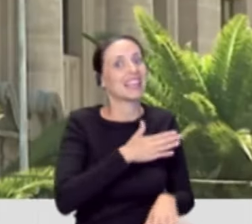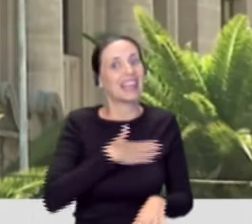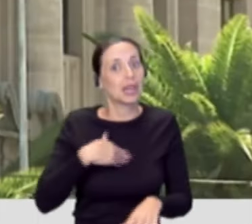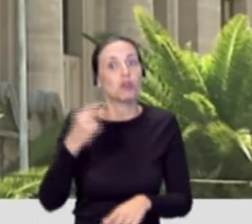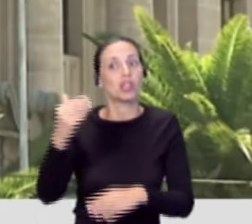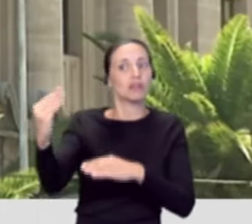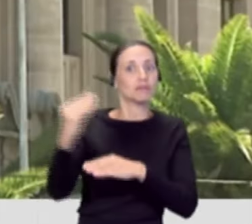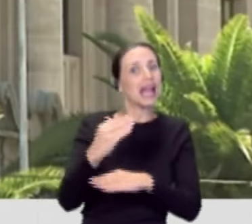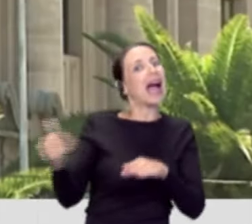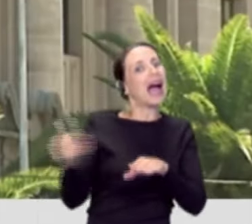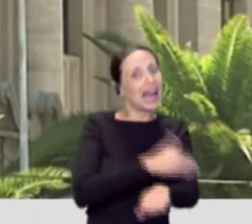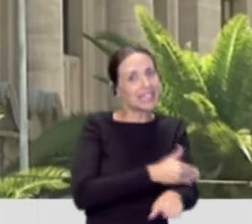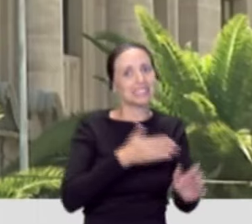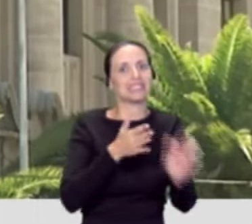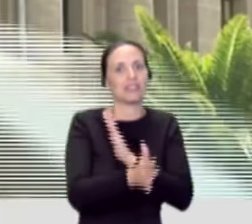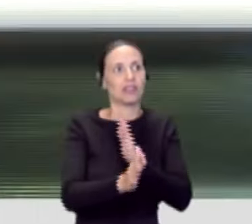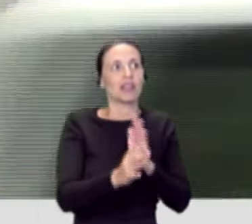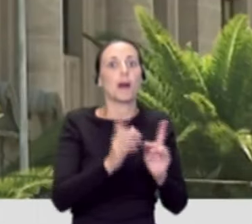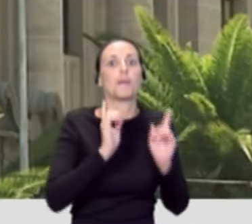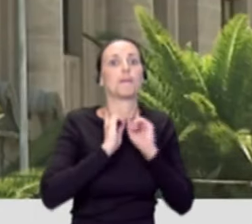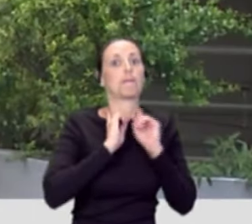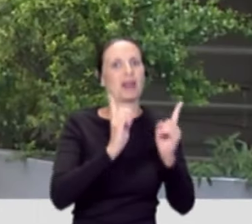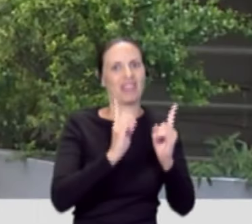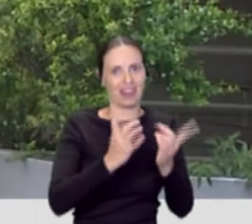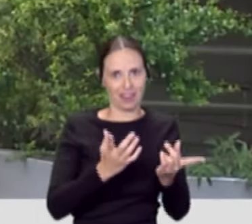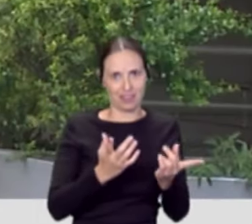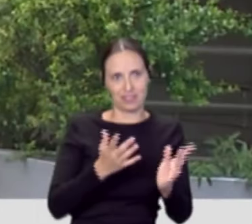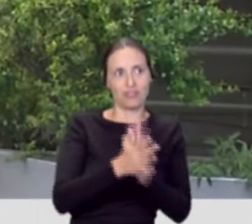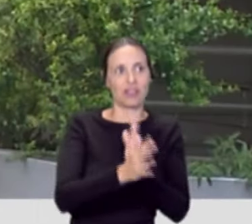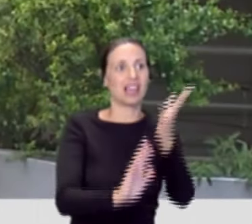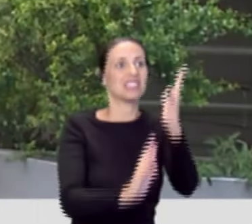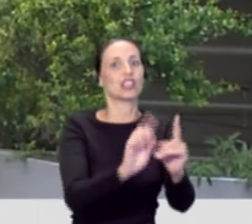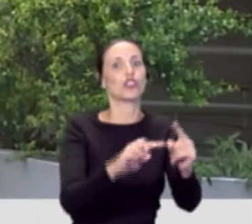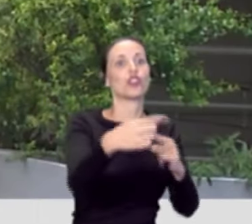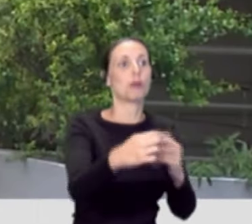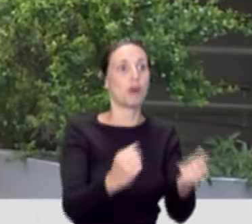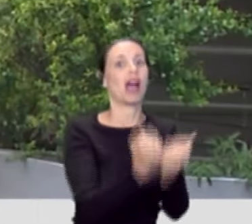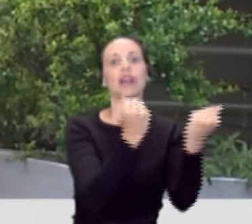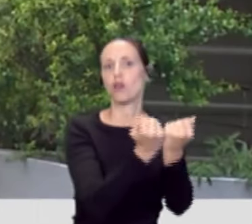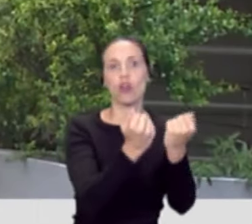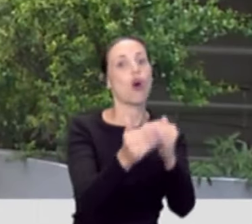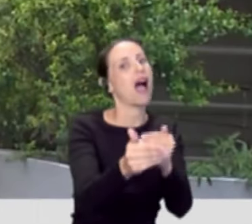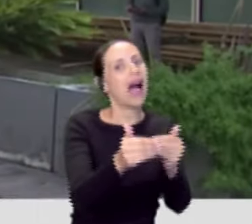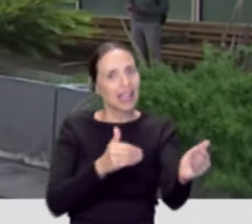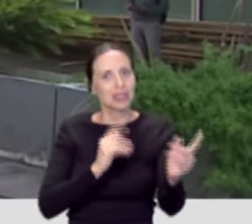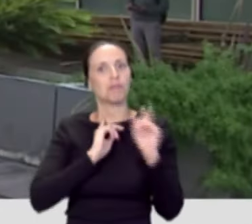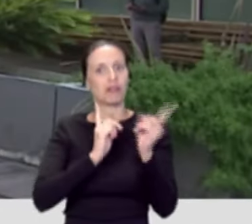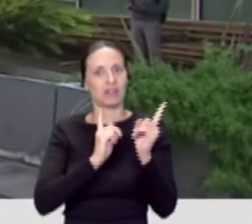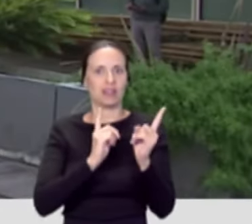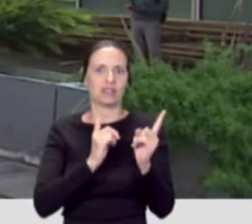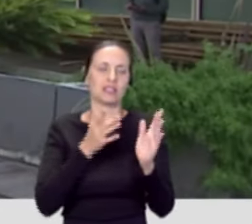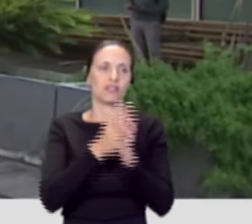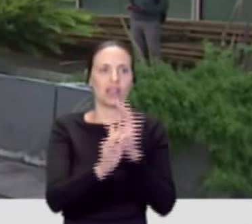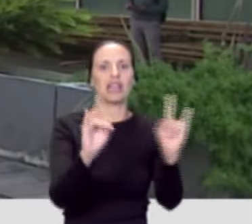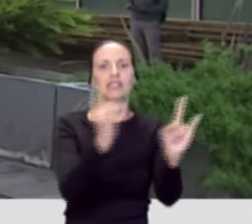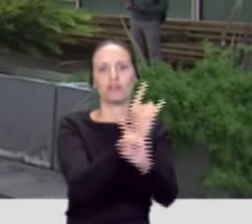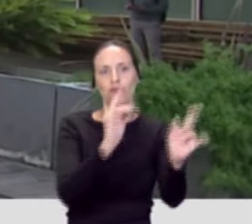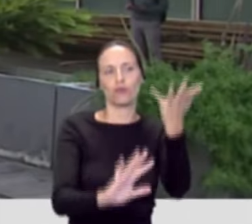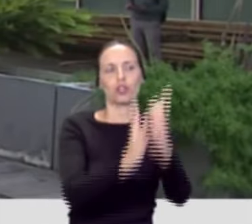suficiente para la prevención de incendios, y que cada vez tengamos menos grandes incendios forestales, que son los peligrosos.